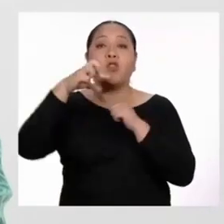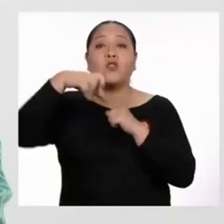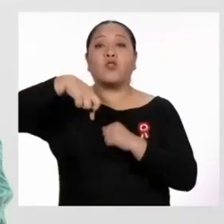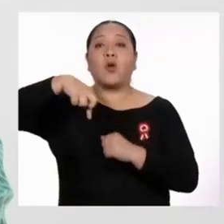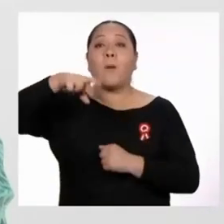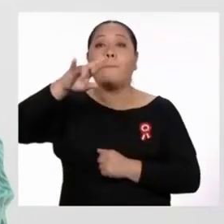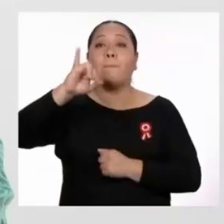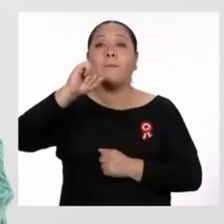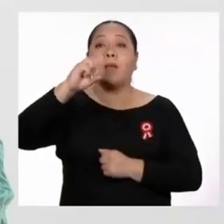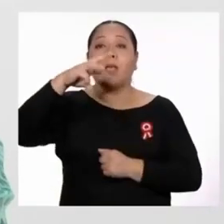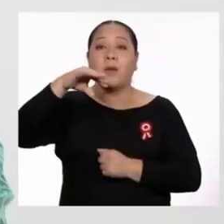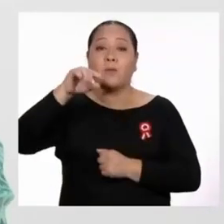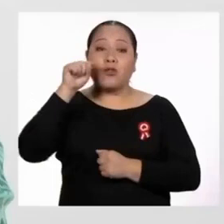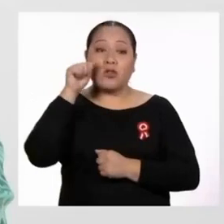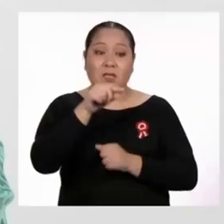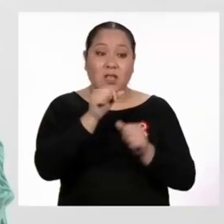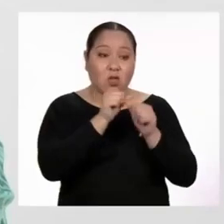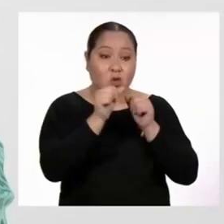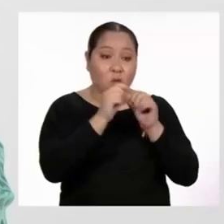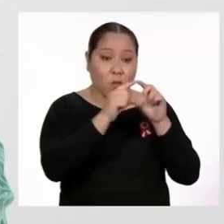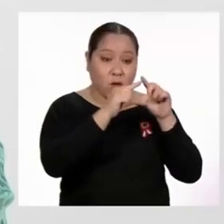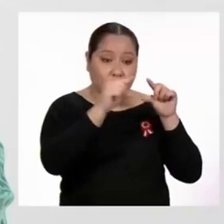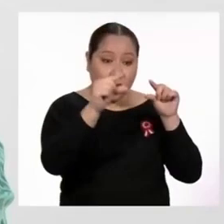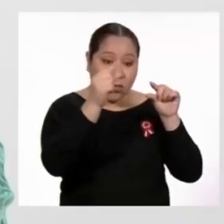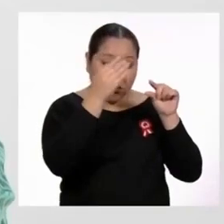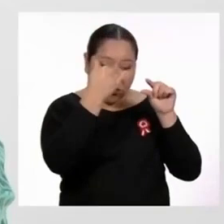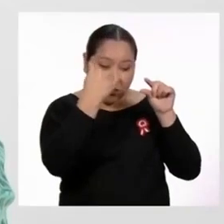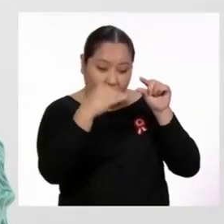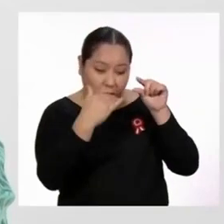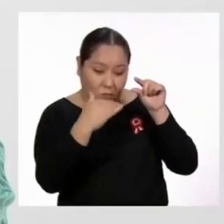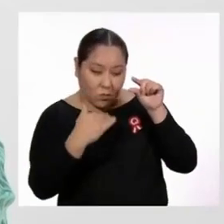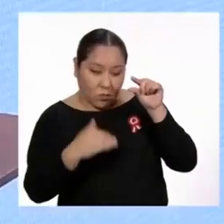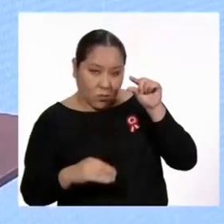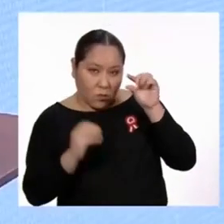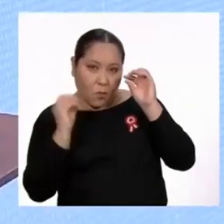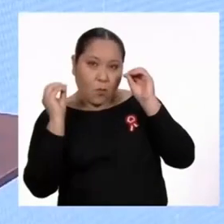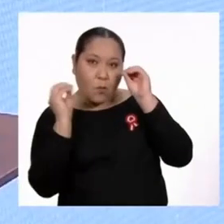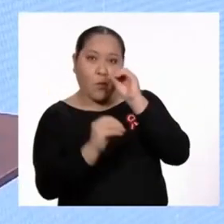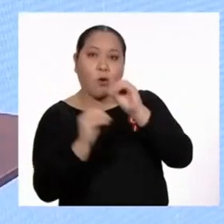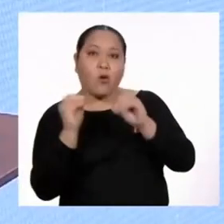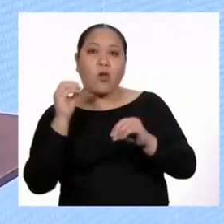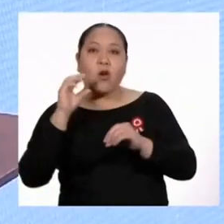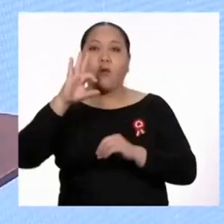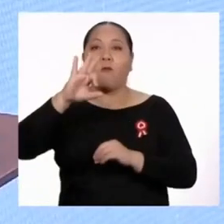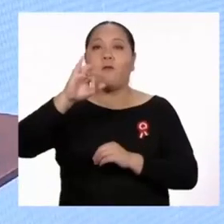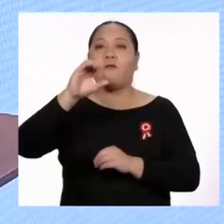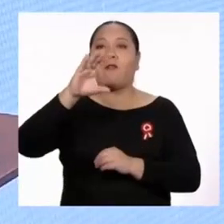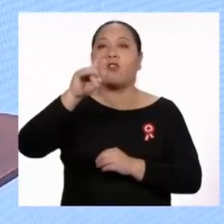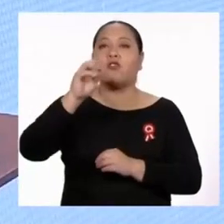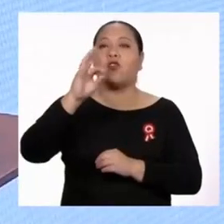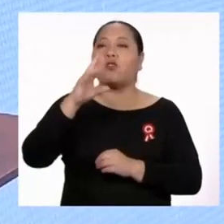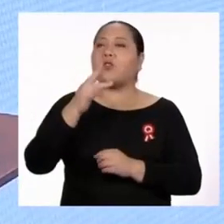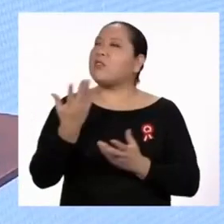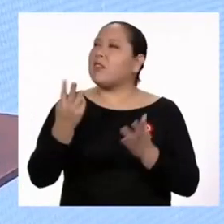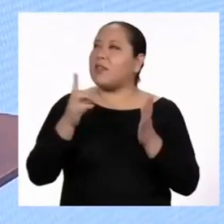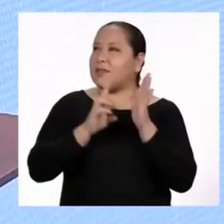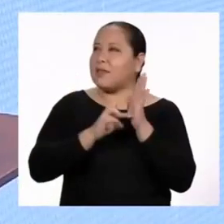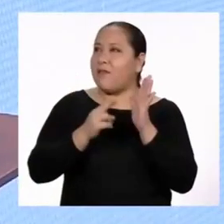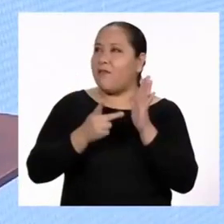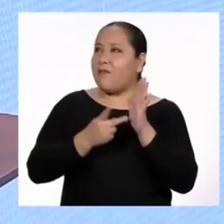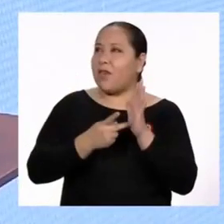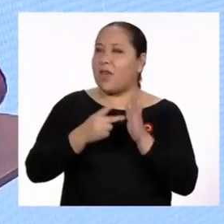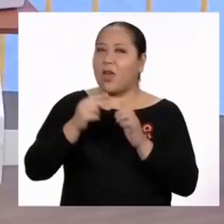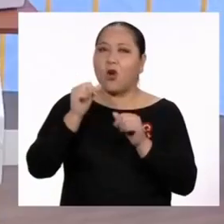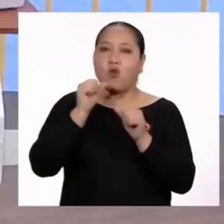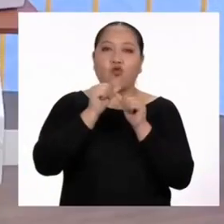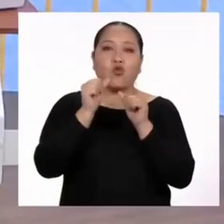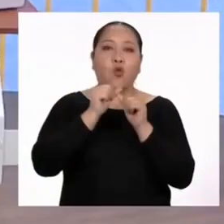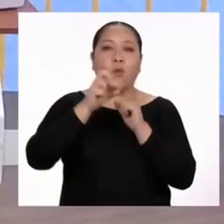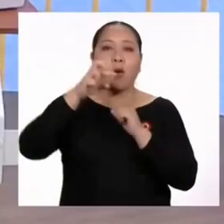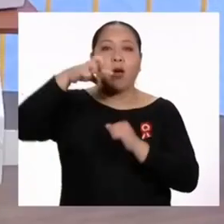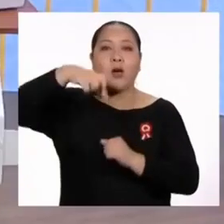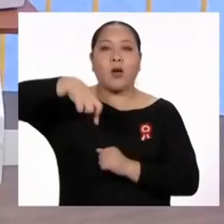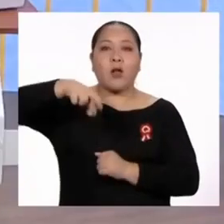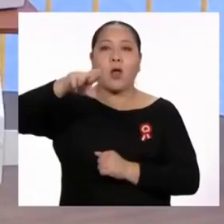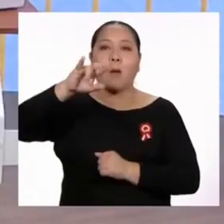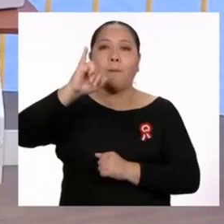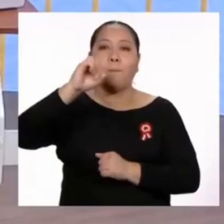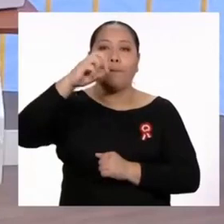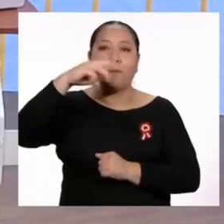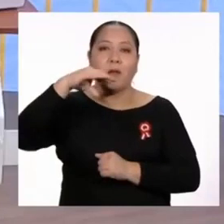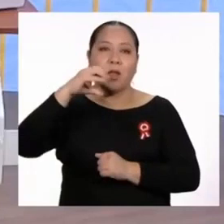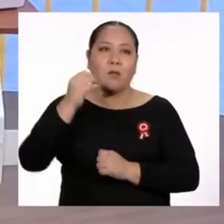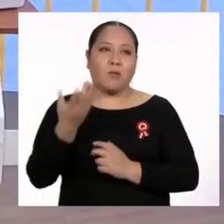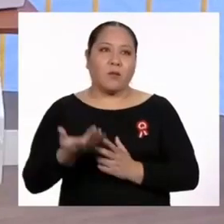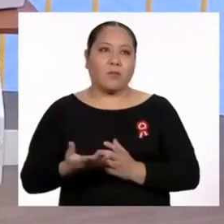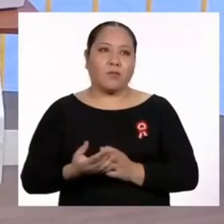ese número público y expresándolo como factores. ¿Qué es un número primo? ¿Qué